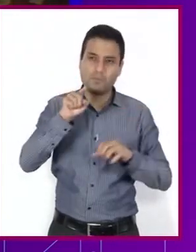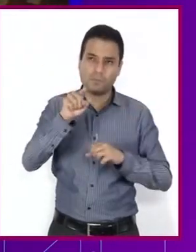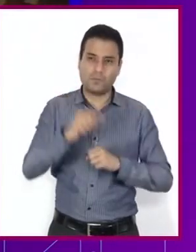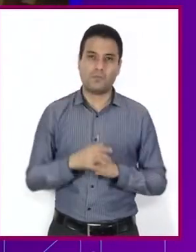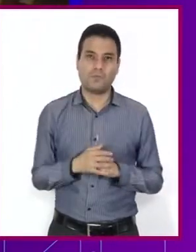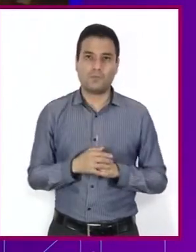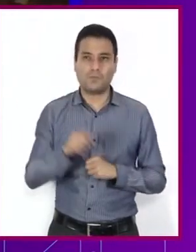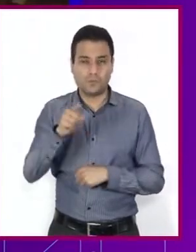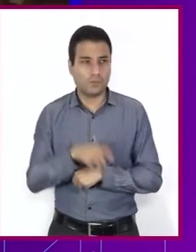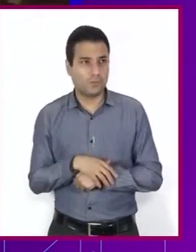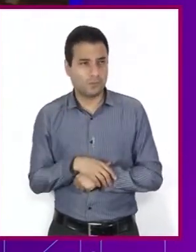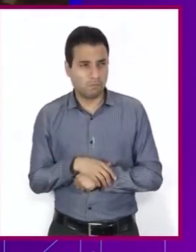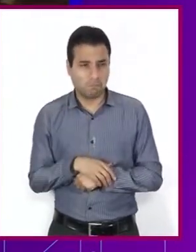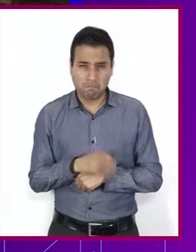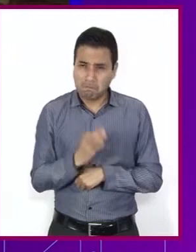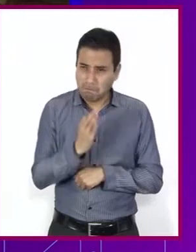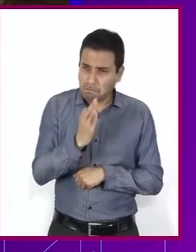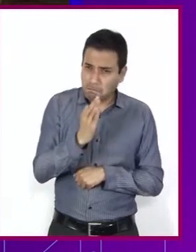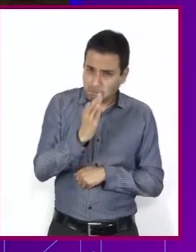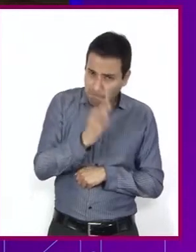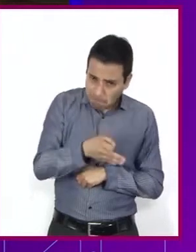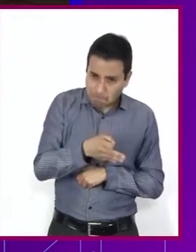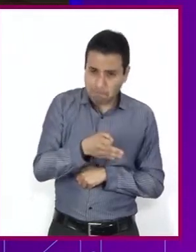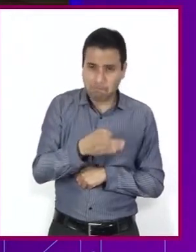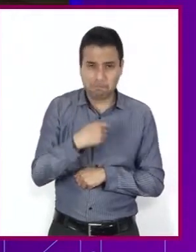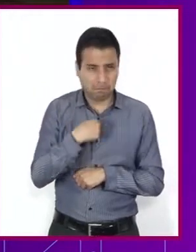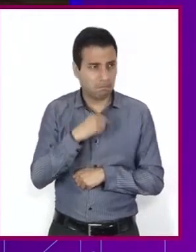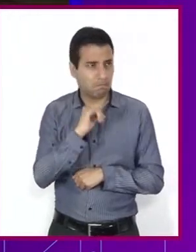Nanahuatzin aceptó de buena gana la propuesta.